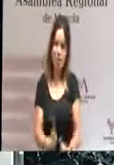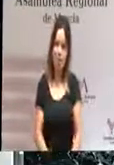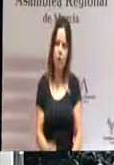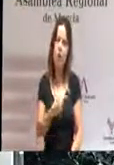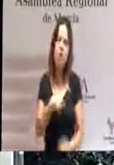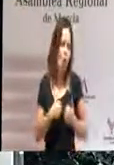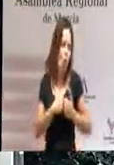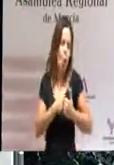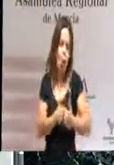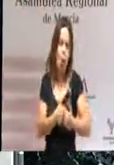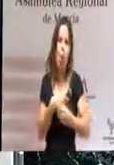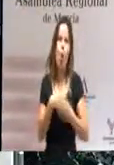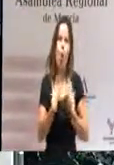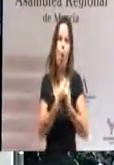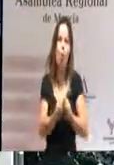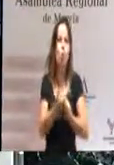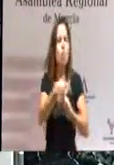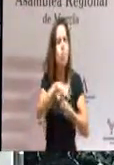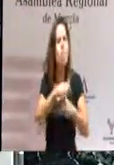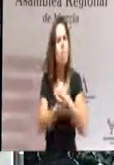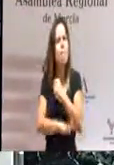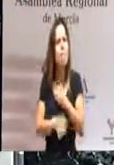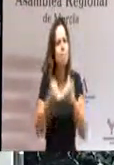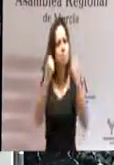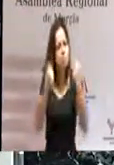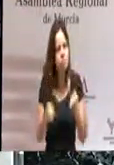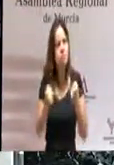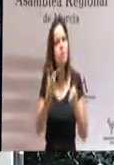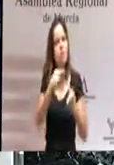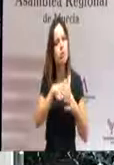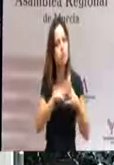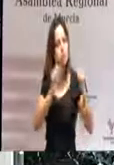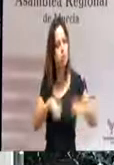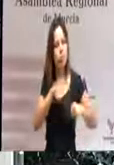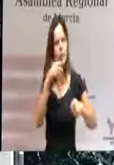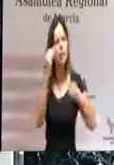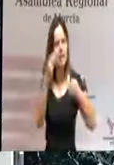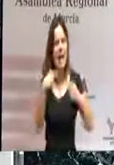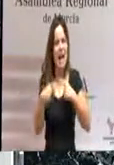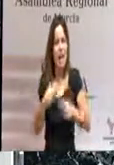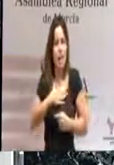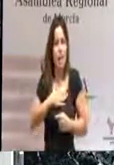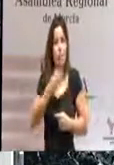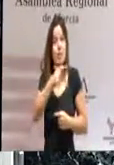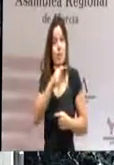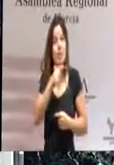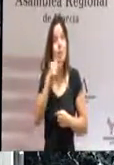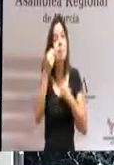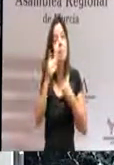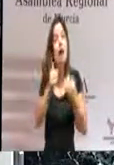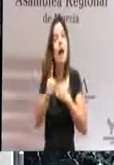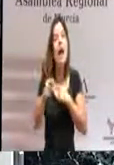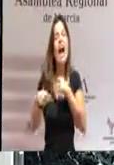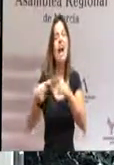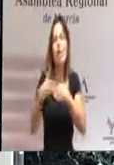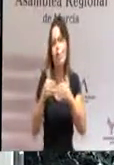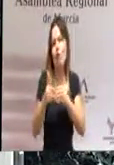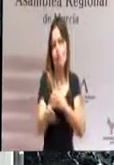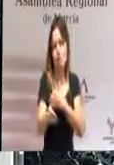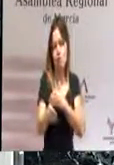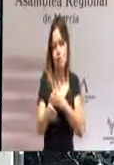Caminemos juntos y sentemos unas bases sólidas pensando en nuestra generación, pero sobre todo en las generaciones